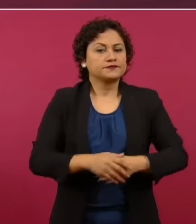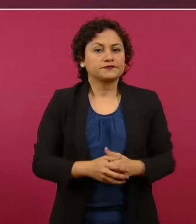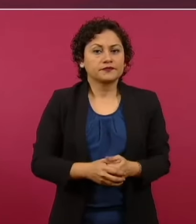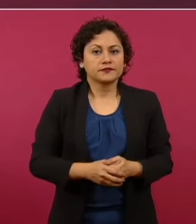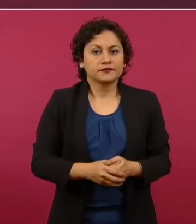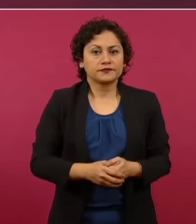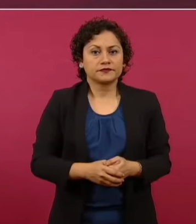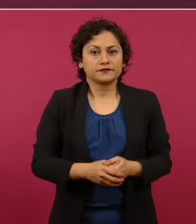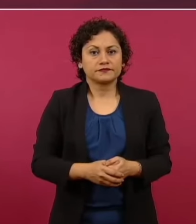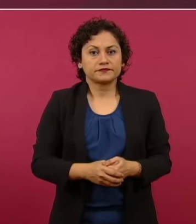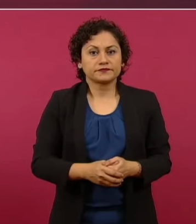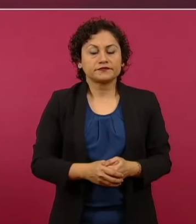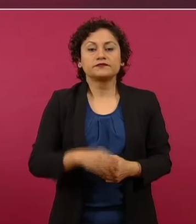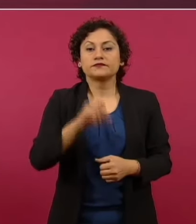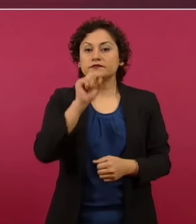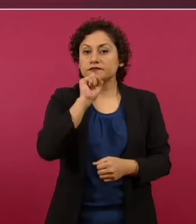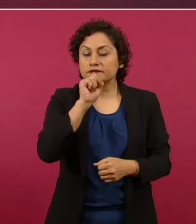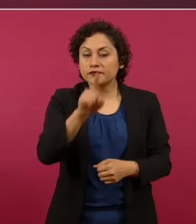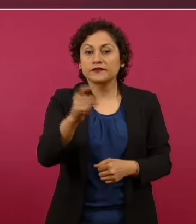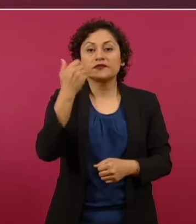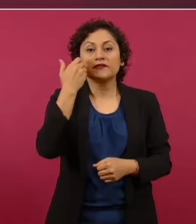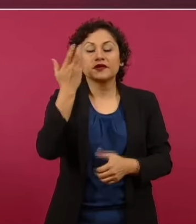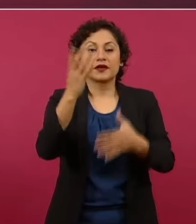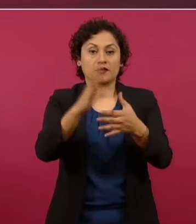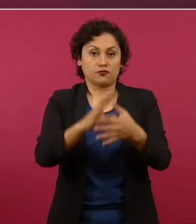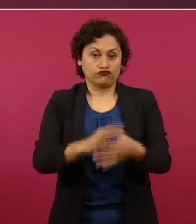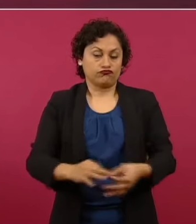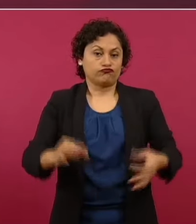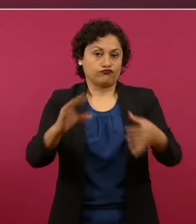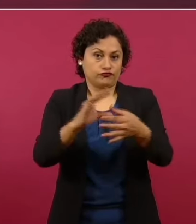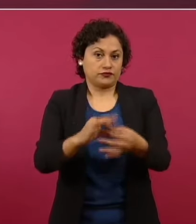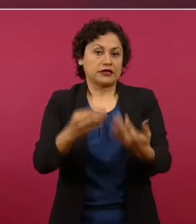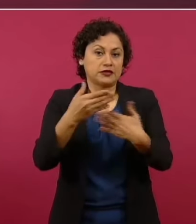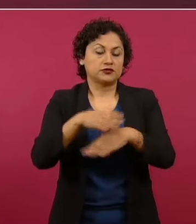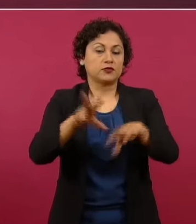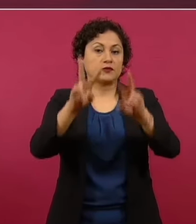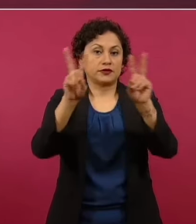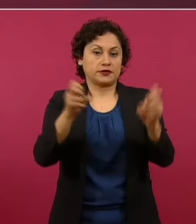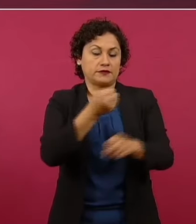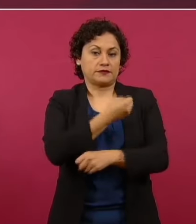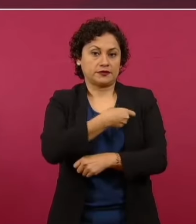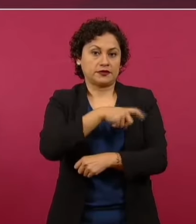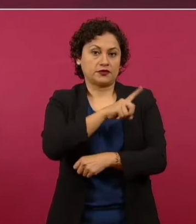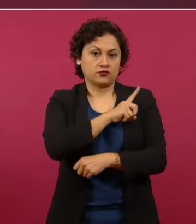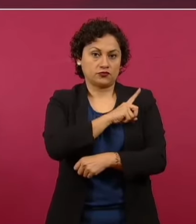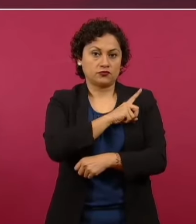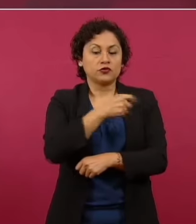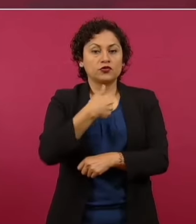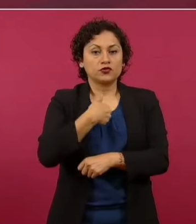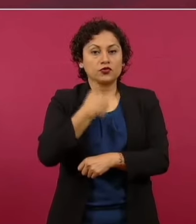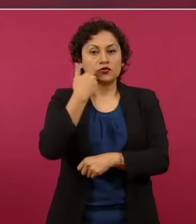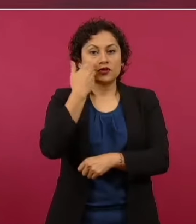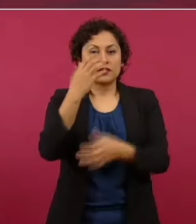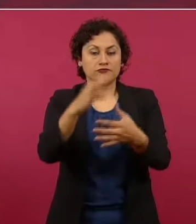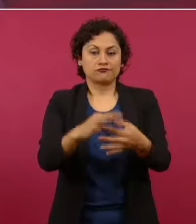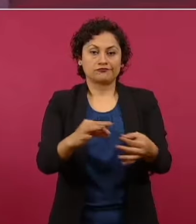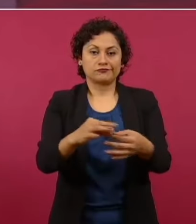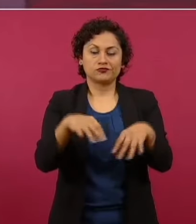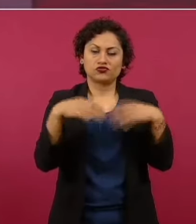también con la información sobre la salud, quiero informar algo muy lamentable, muy triste.